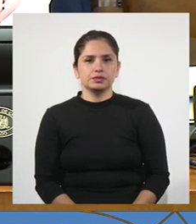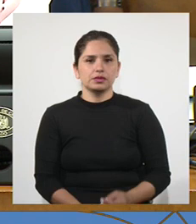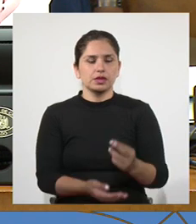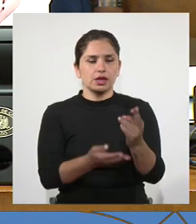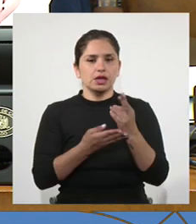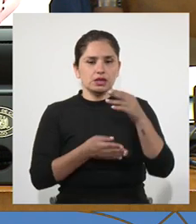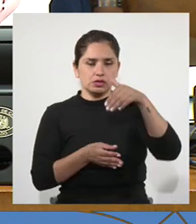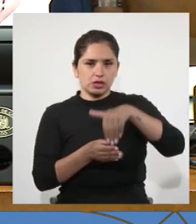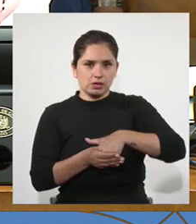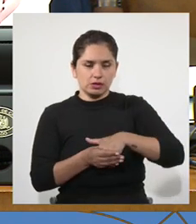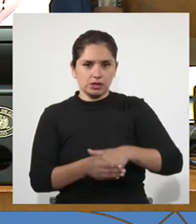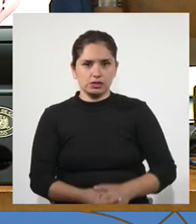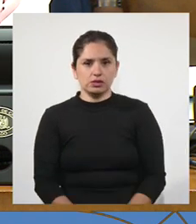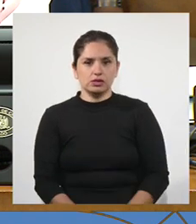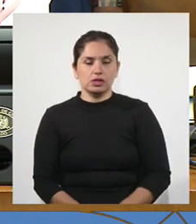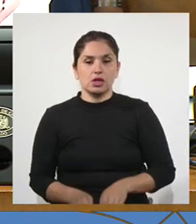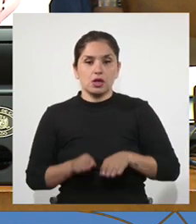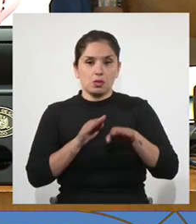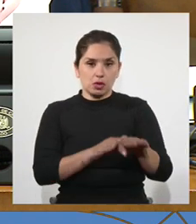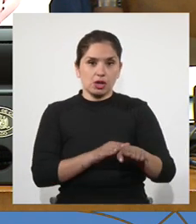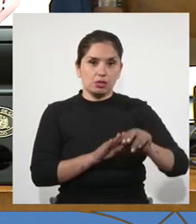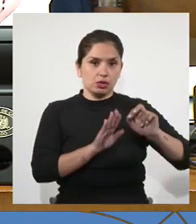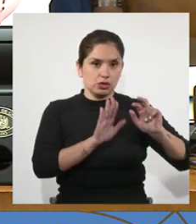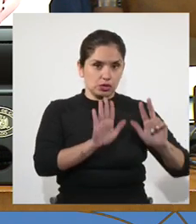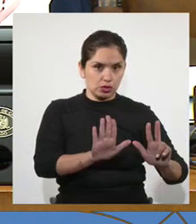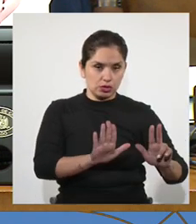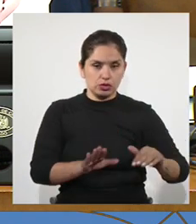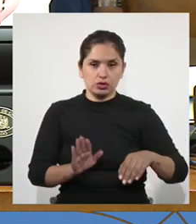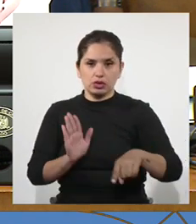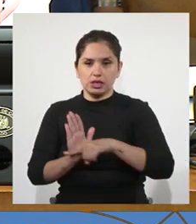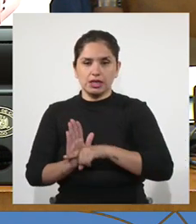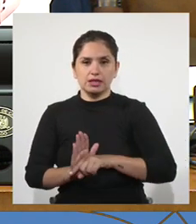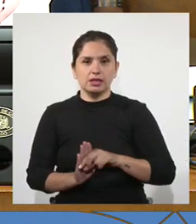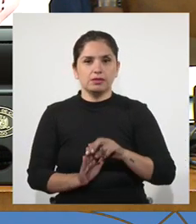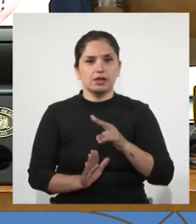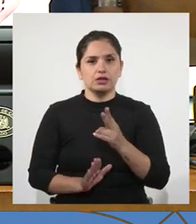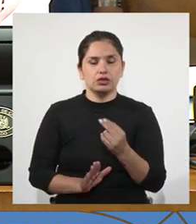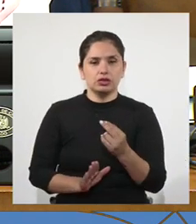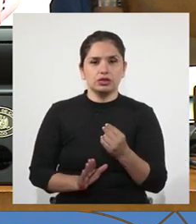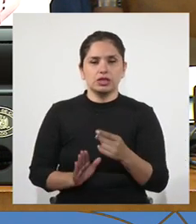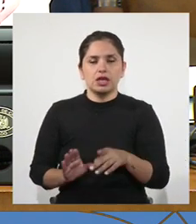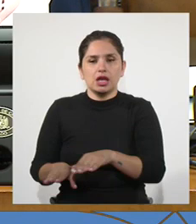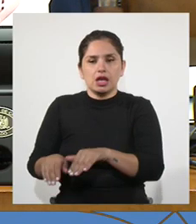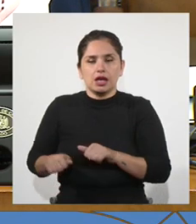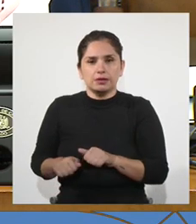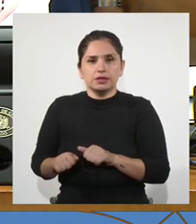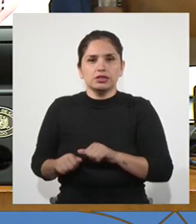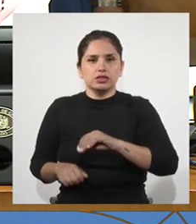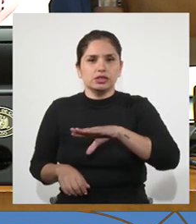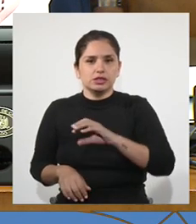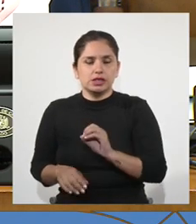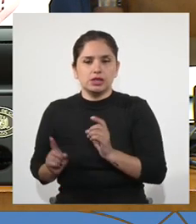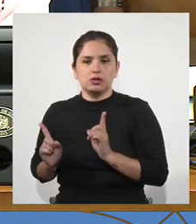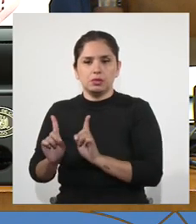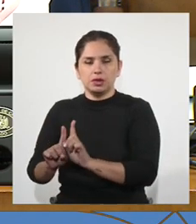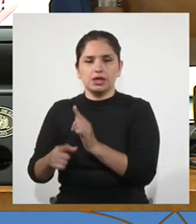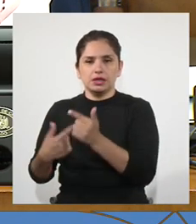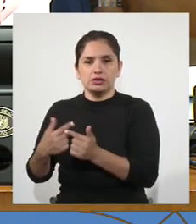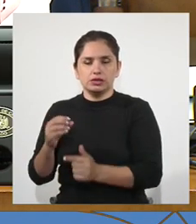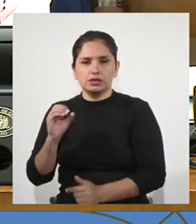resultado de la votación, por la afirmativa 8, por la negativa 12, abstenciones 0, pareo 0. Se rechaza la